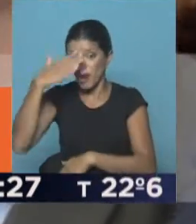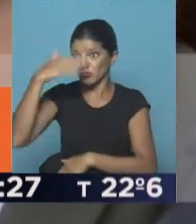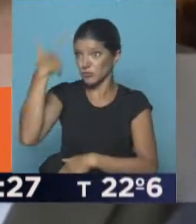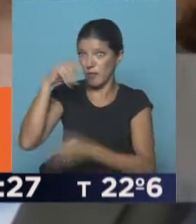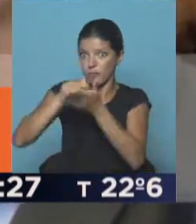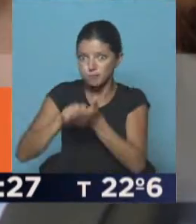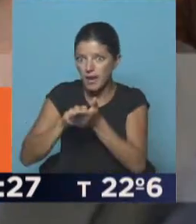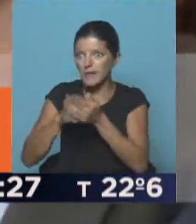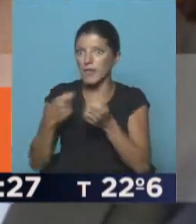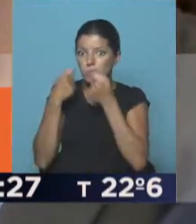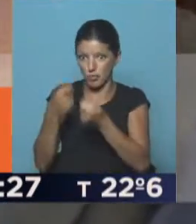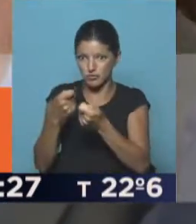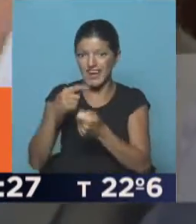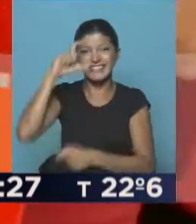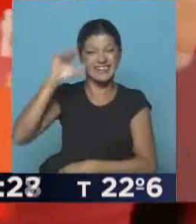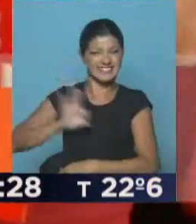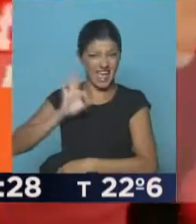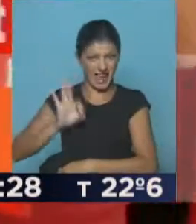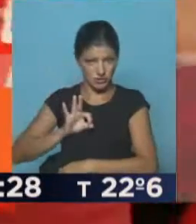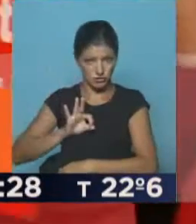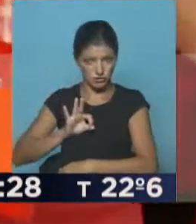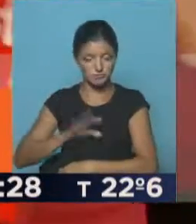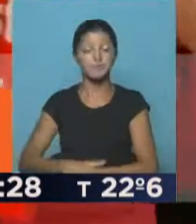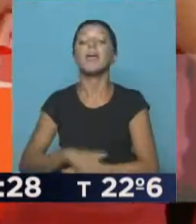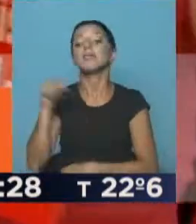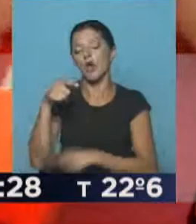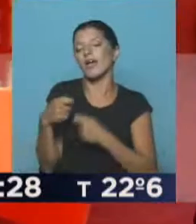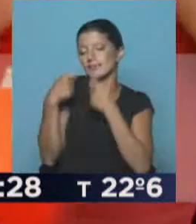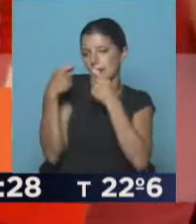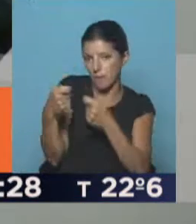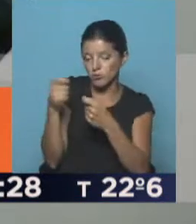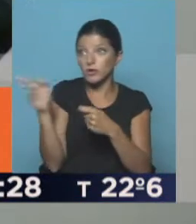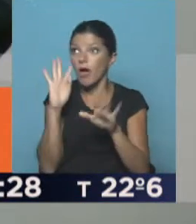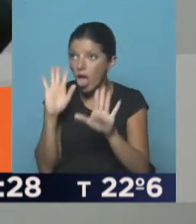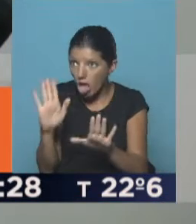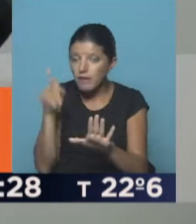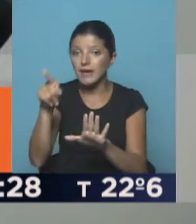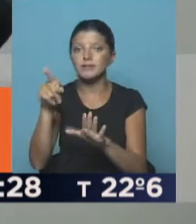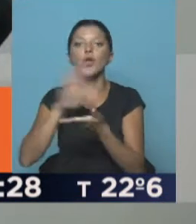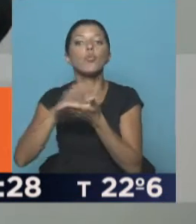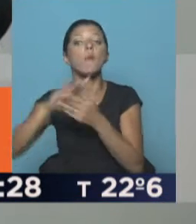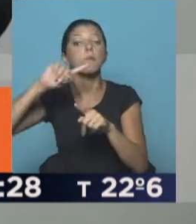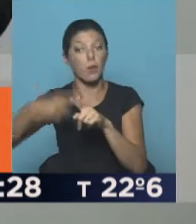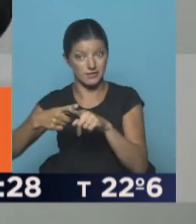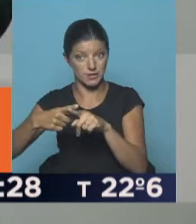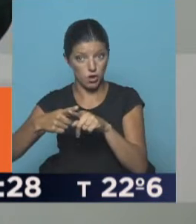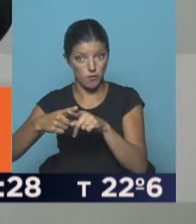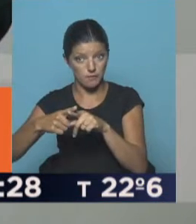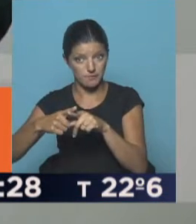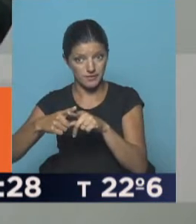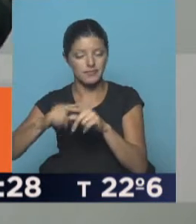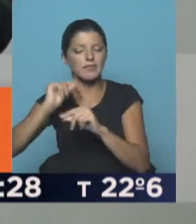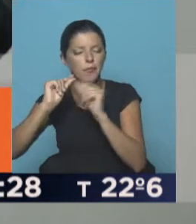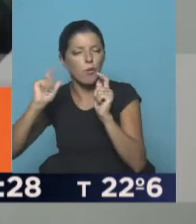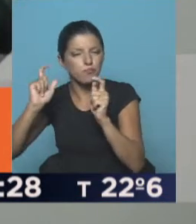en más de una década. Y aunque la atracción inicial generada por este experimentado político alemán en el electorado disminuyó